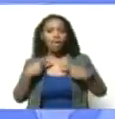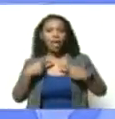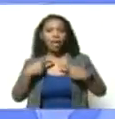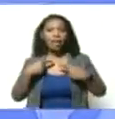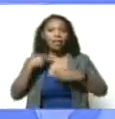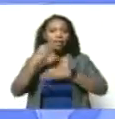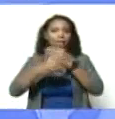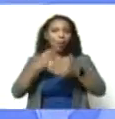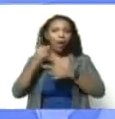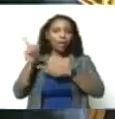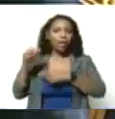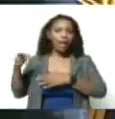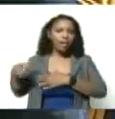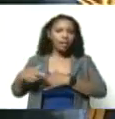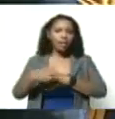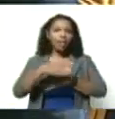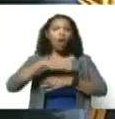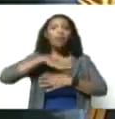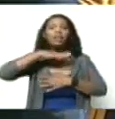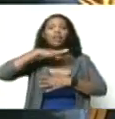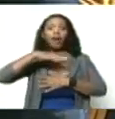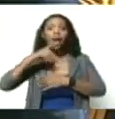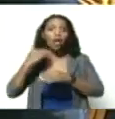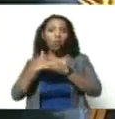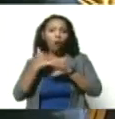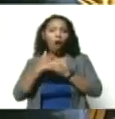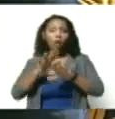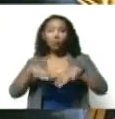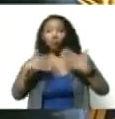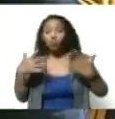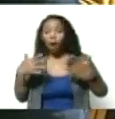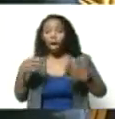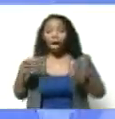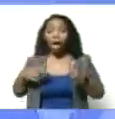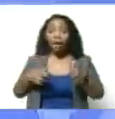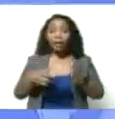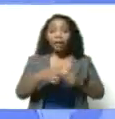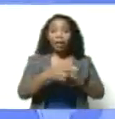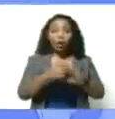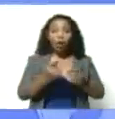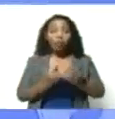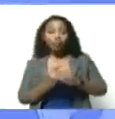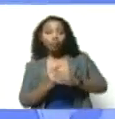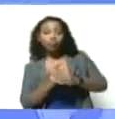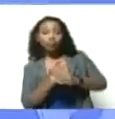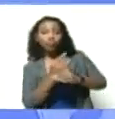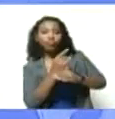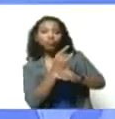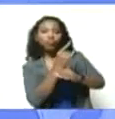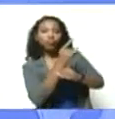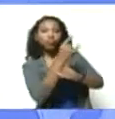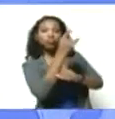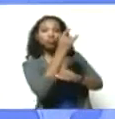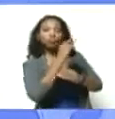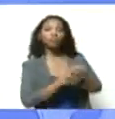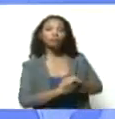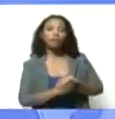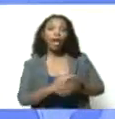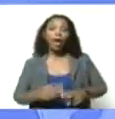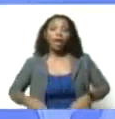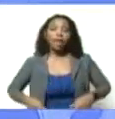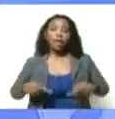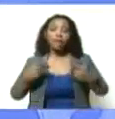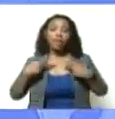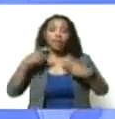como ese río en la sabana, en el cual, en el borde, crecen los árboles. Da vida al